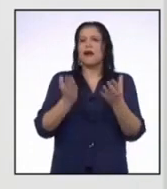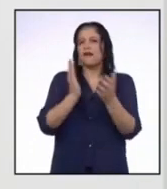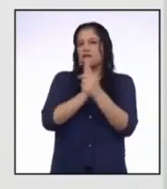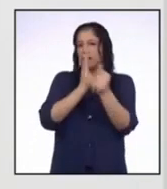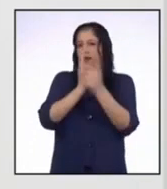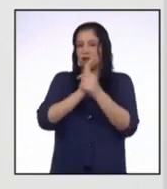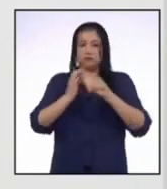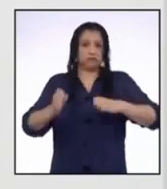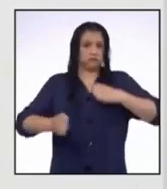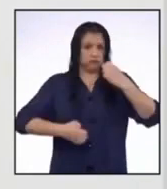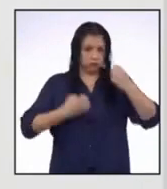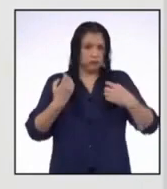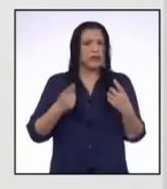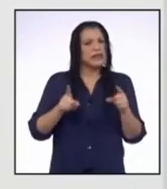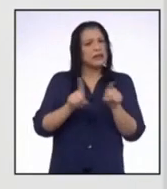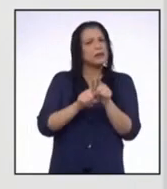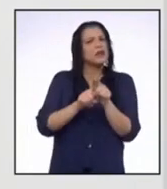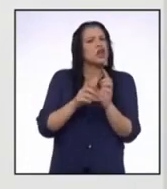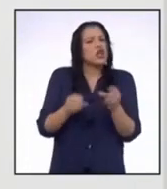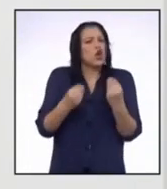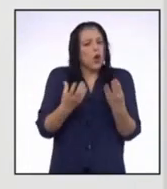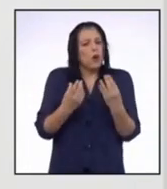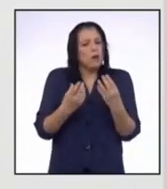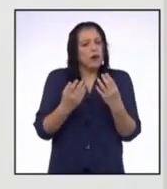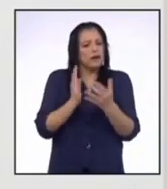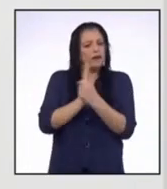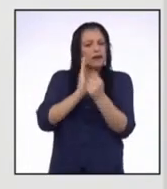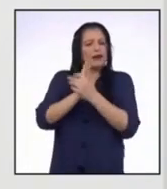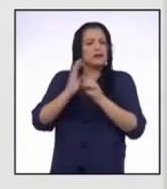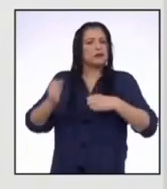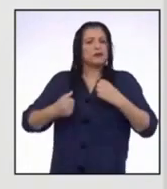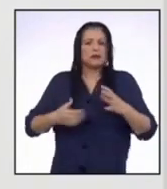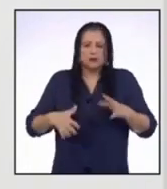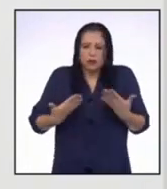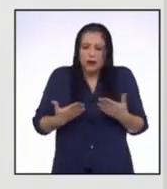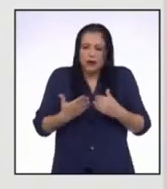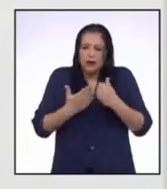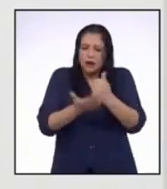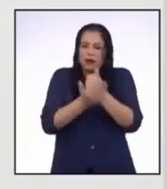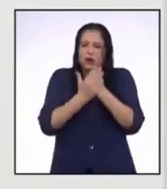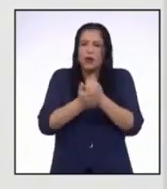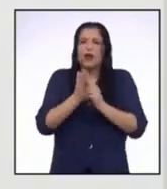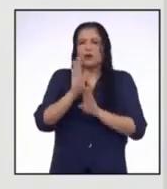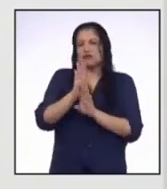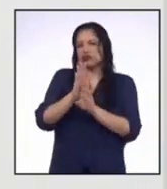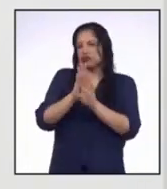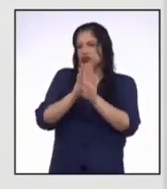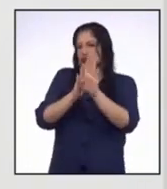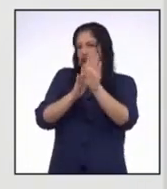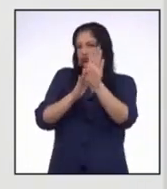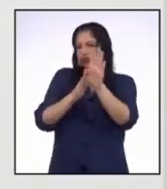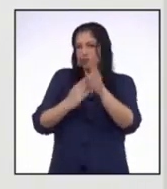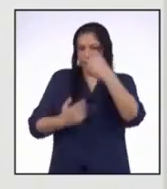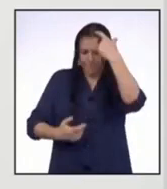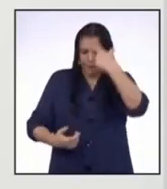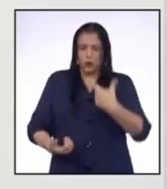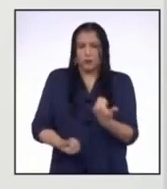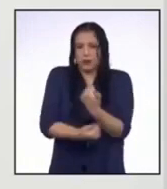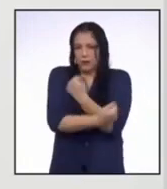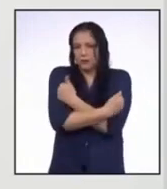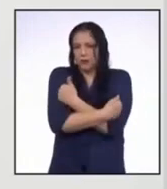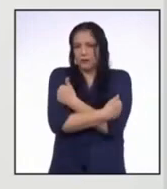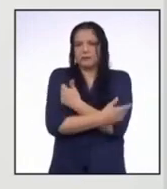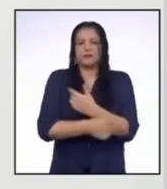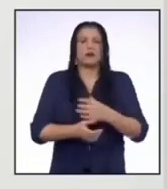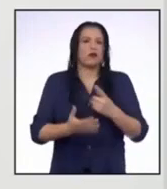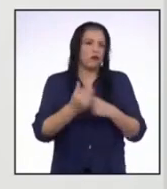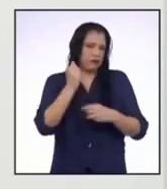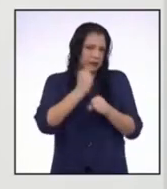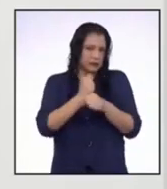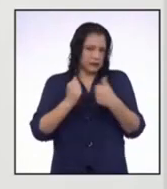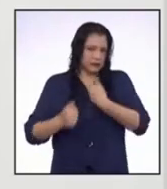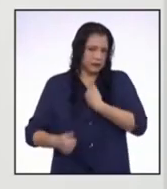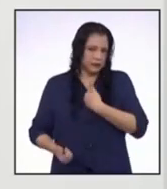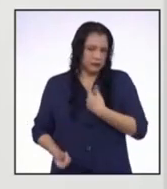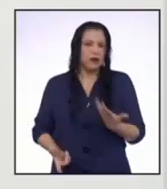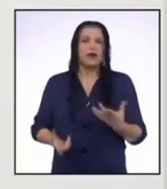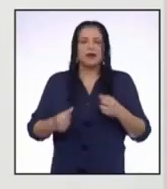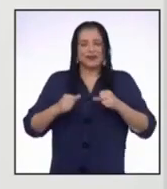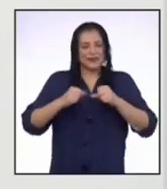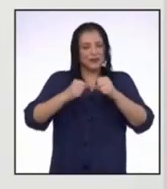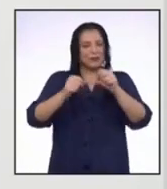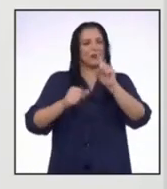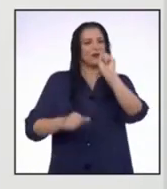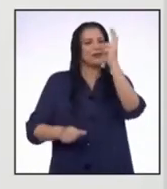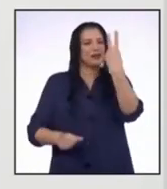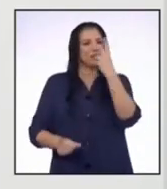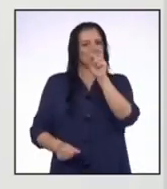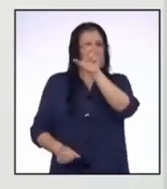habilidades emocionales y cómo éstas ayudan en el aumento de la autoestima de los adolescentes. Continuemos con